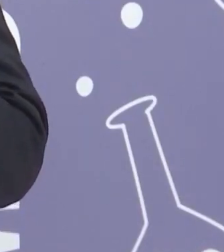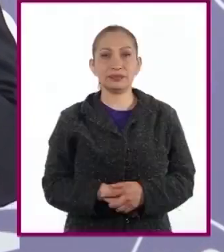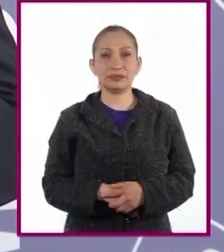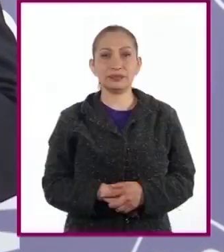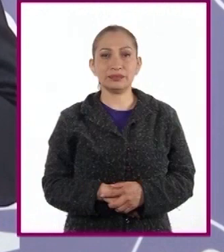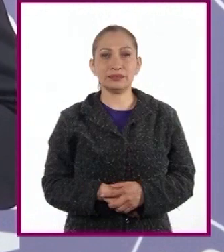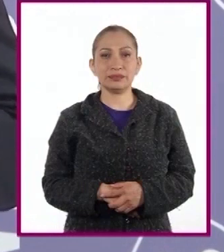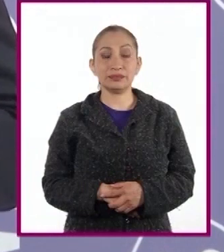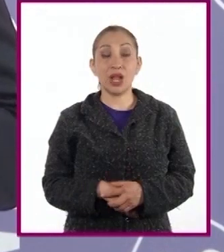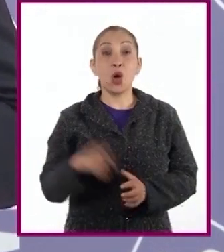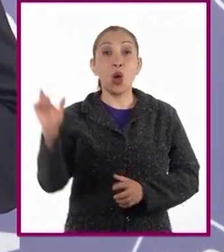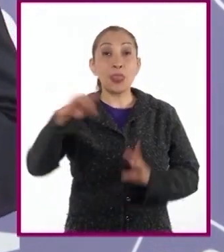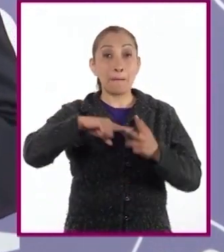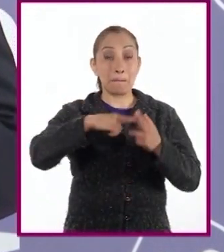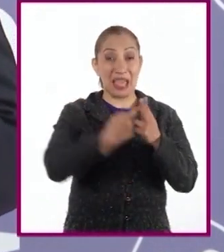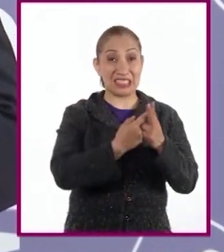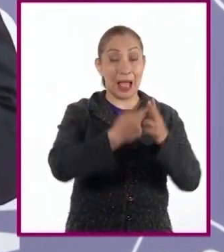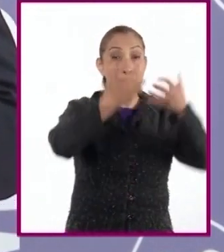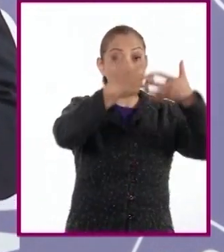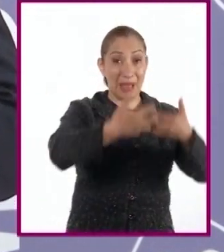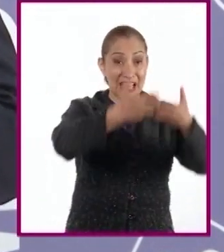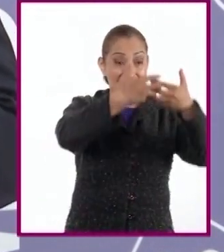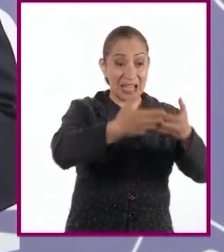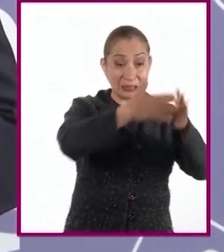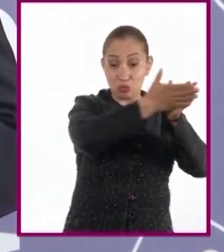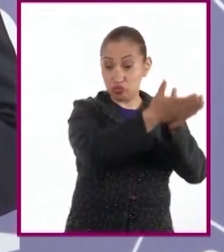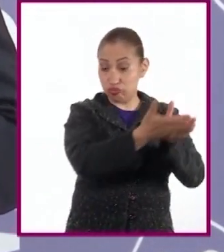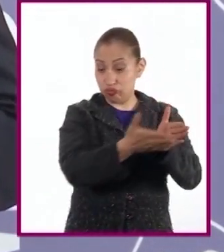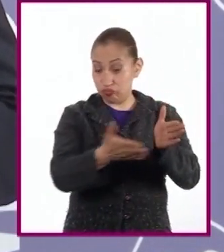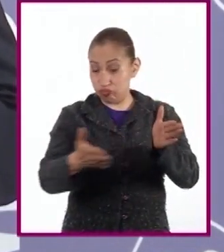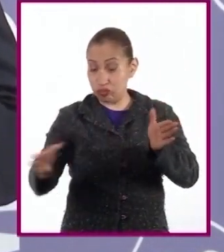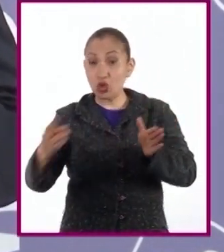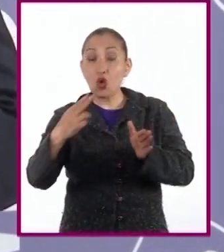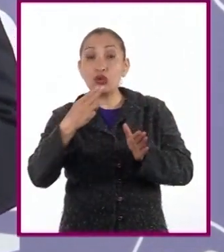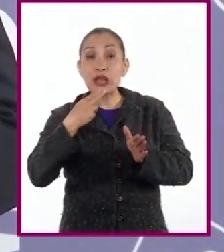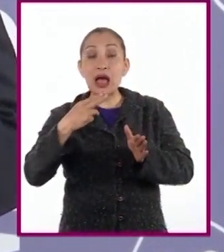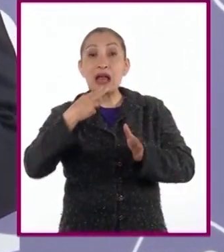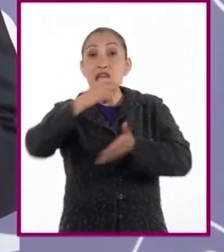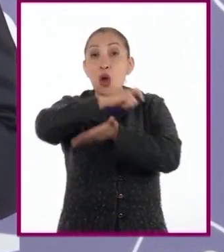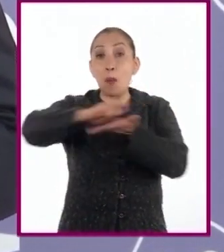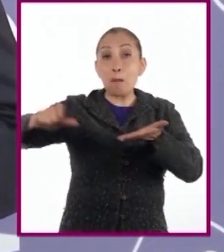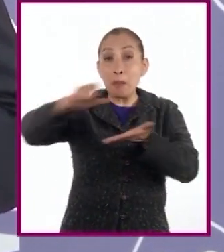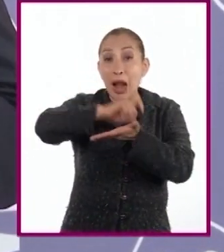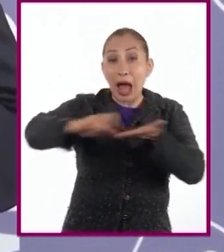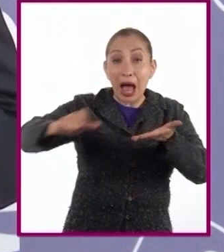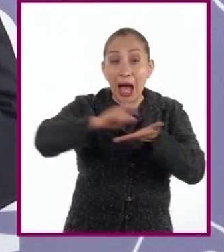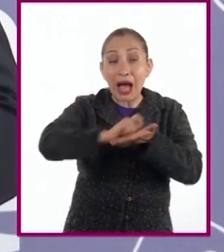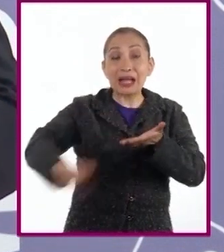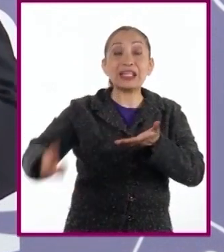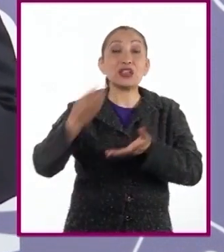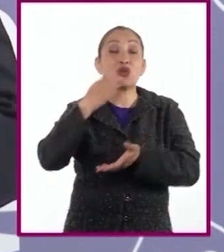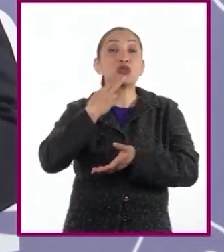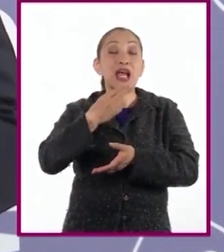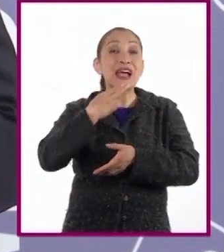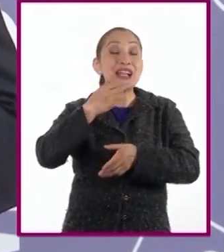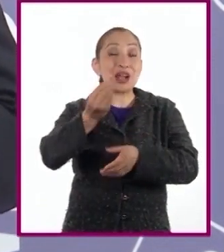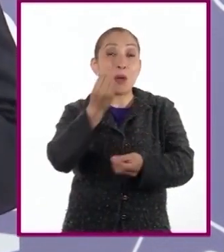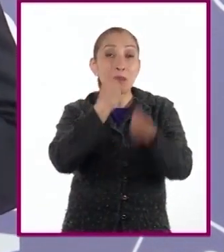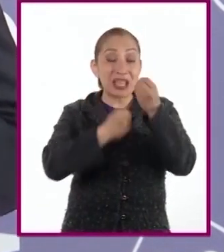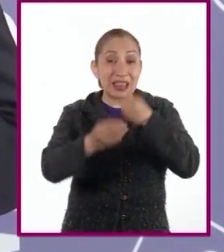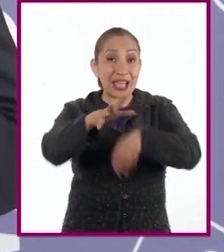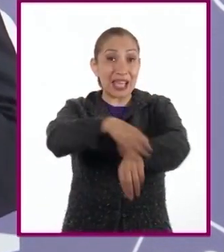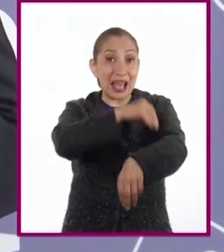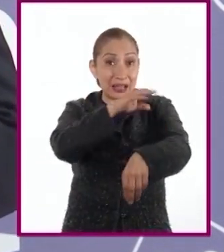Desde la revolución industrial, nuestra forma de producir y consumir tanto energía como alimentos ha modificado la composición